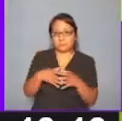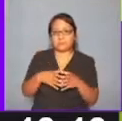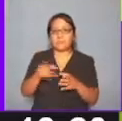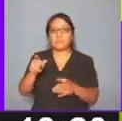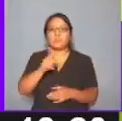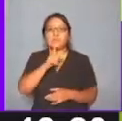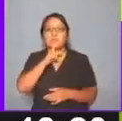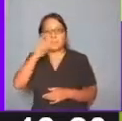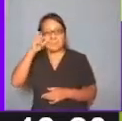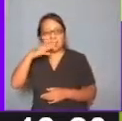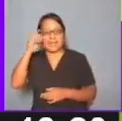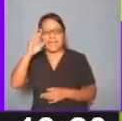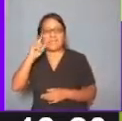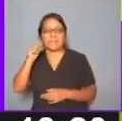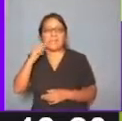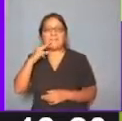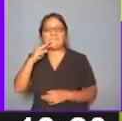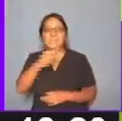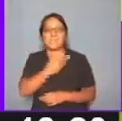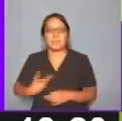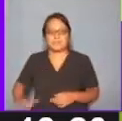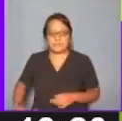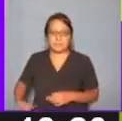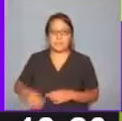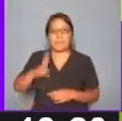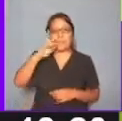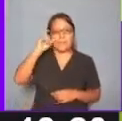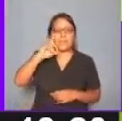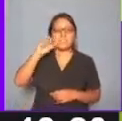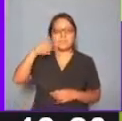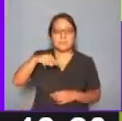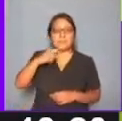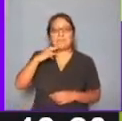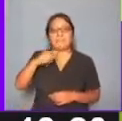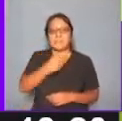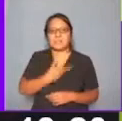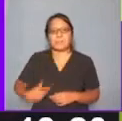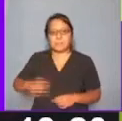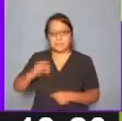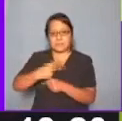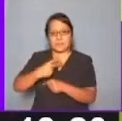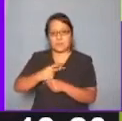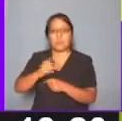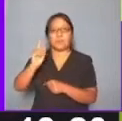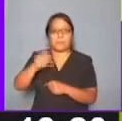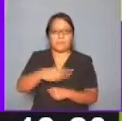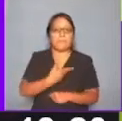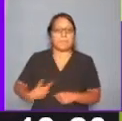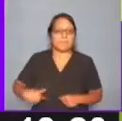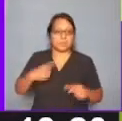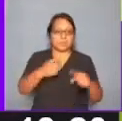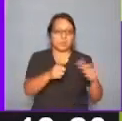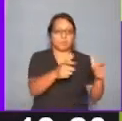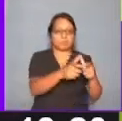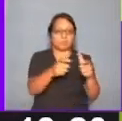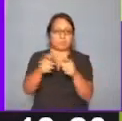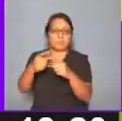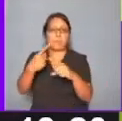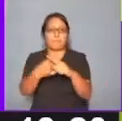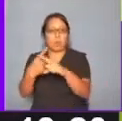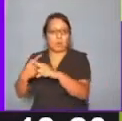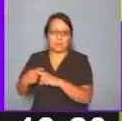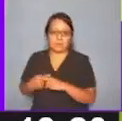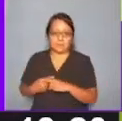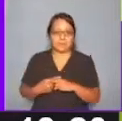Tejerina es el vicepresidente primero, Pedro Belizán, vicepresidente segundo, y los presidentes de los bloques que estarían conformados por